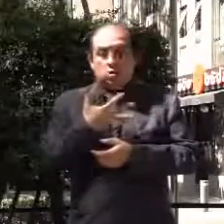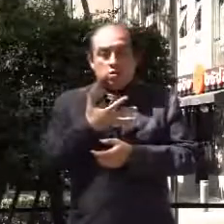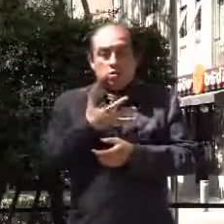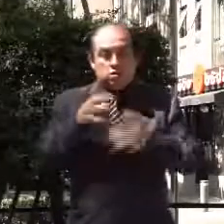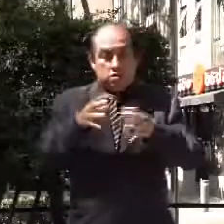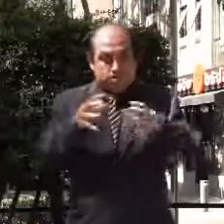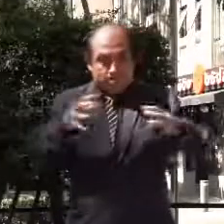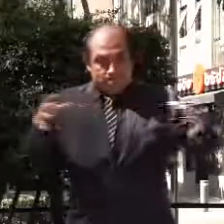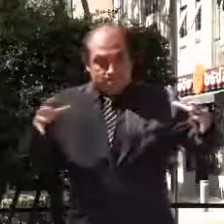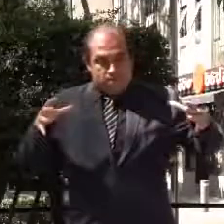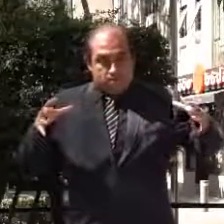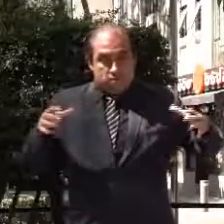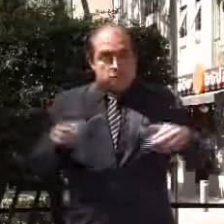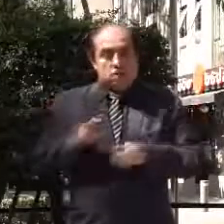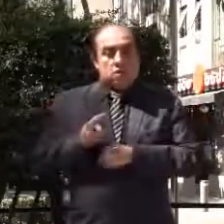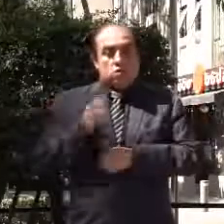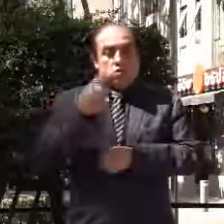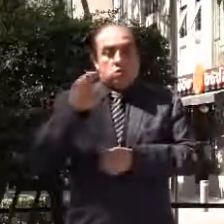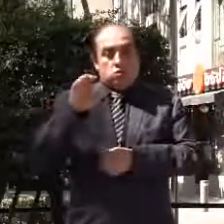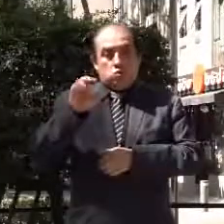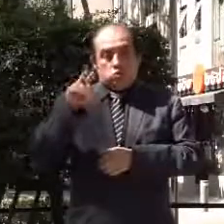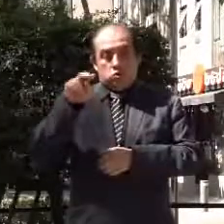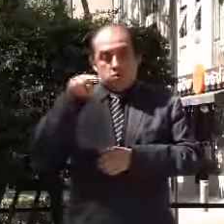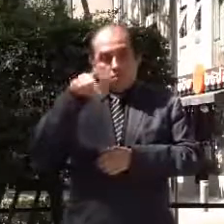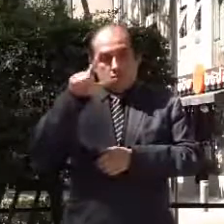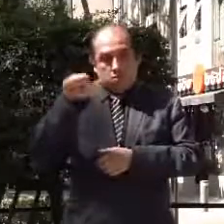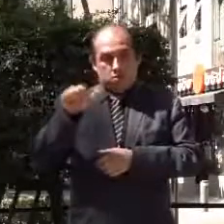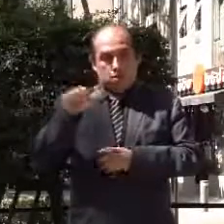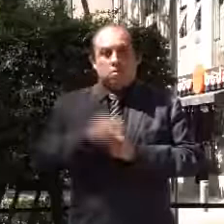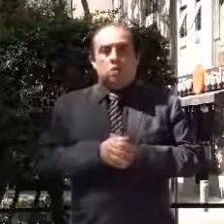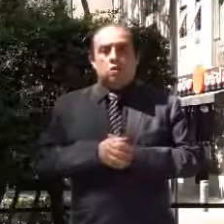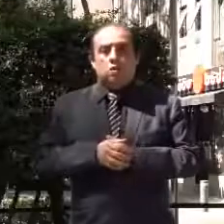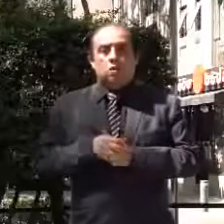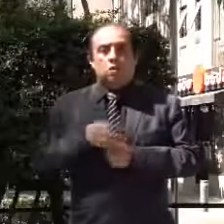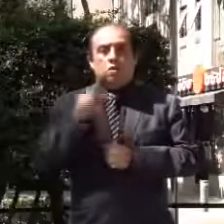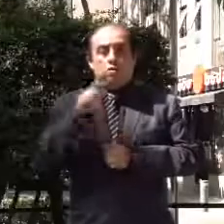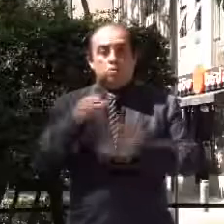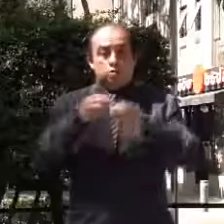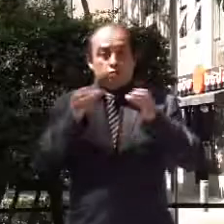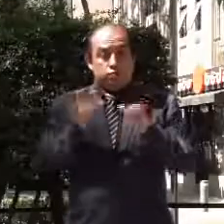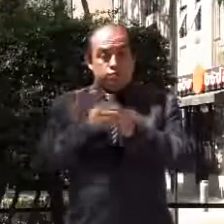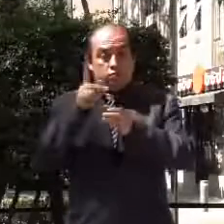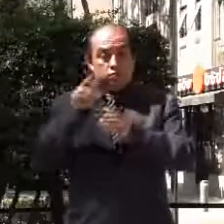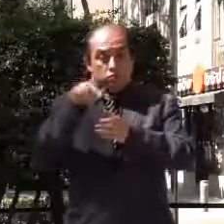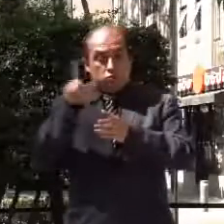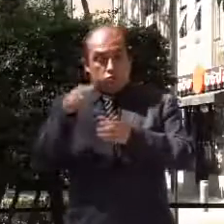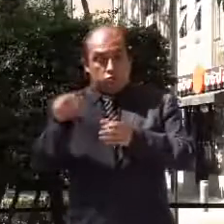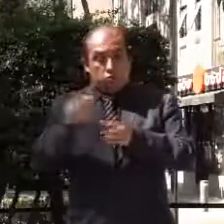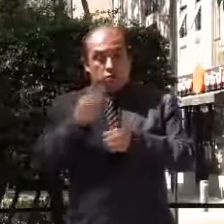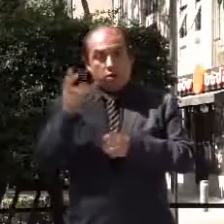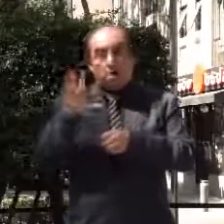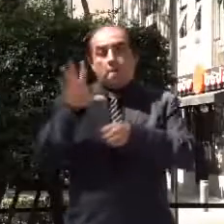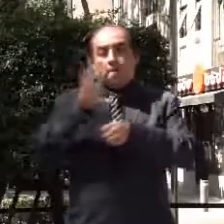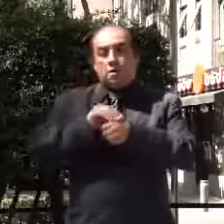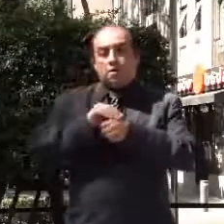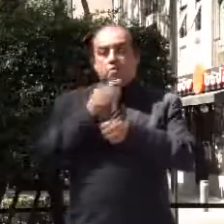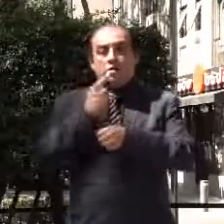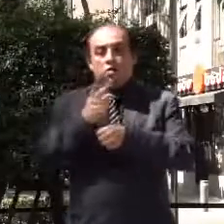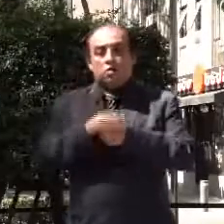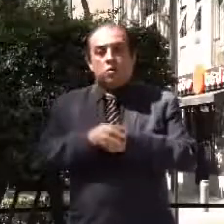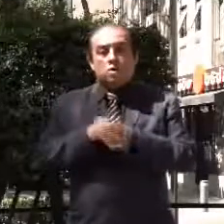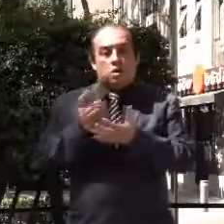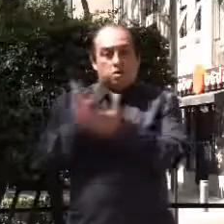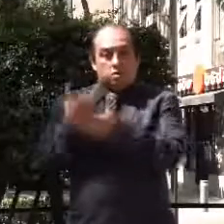del Cutzamala o de los propios pozos, que nos permitan mejorar sobre todo el abastecimiento de agua en el oriente de la